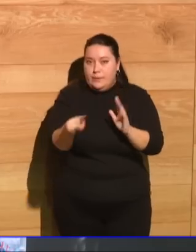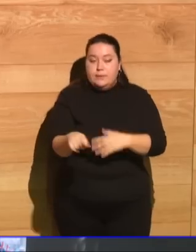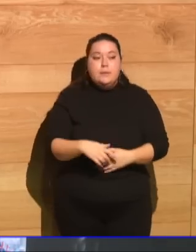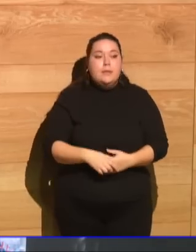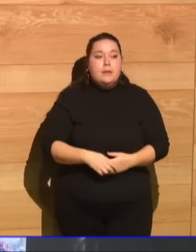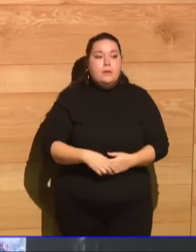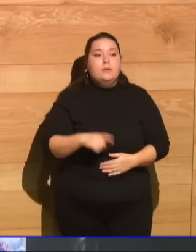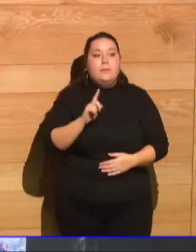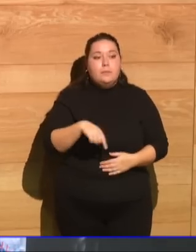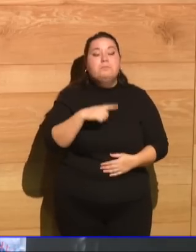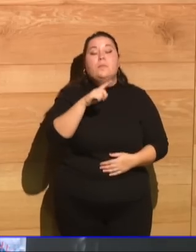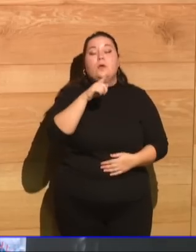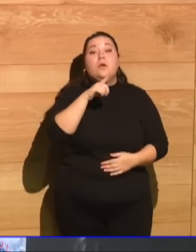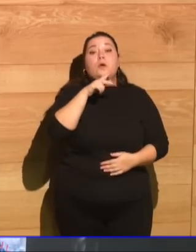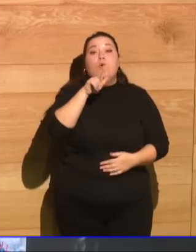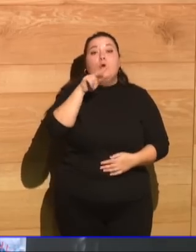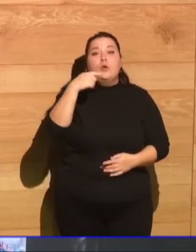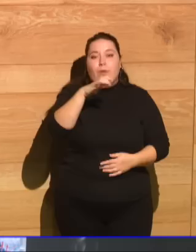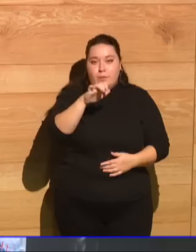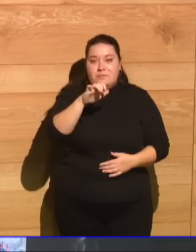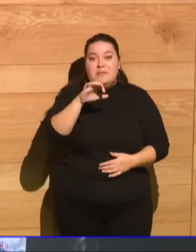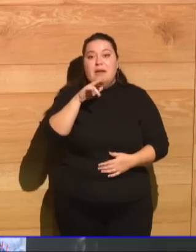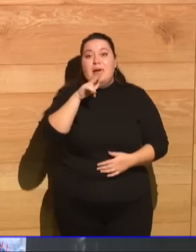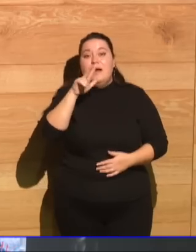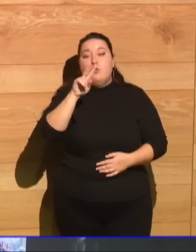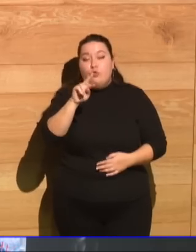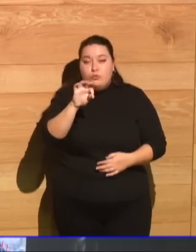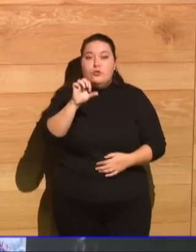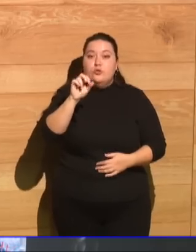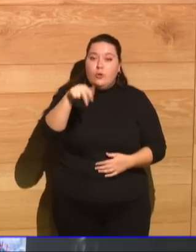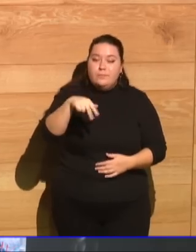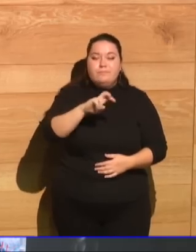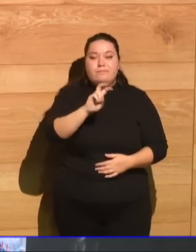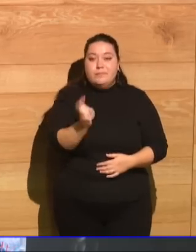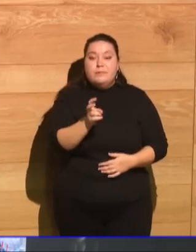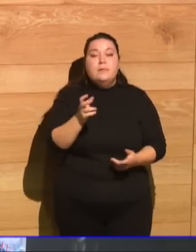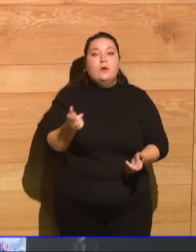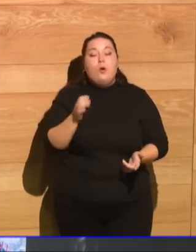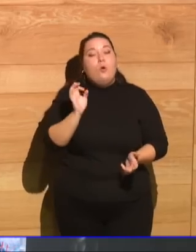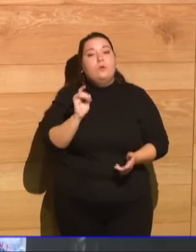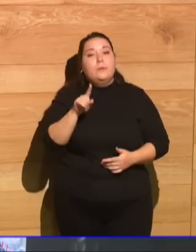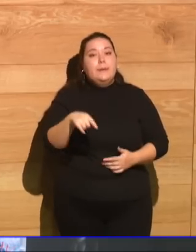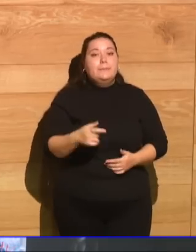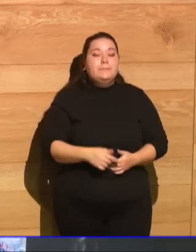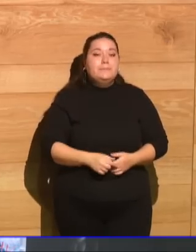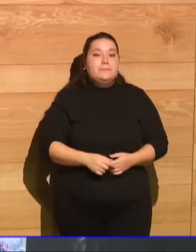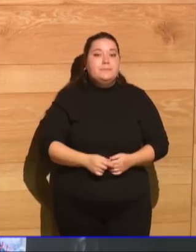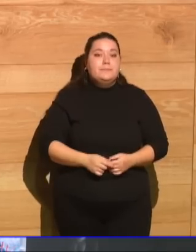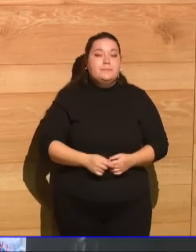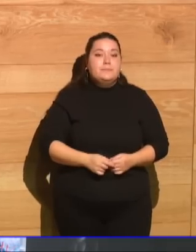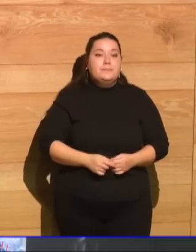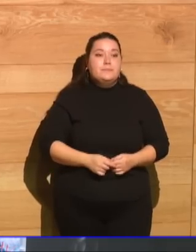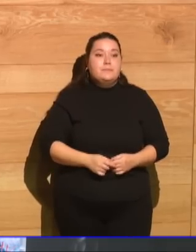El propio Hugh Hudson, por ejemplo, que después dirigiría Carros de Fuego y Greystock, etcétera, o incluso, aunque no viene de